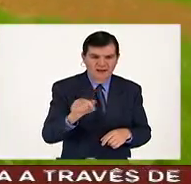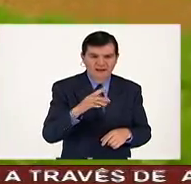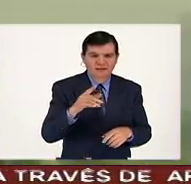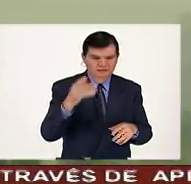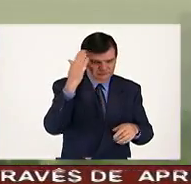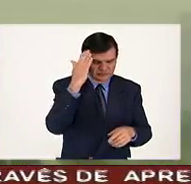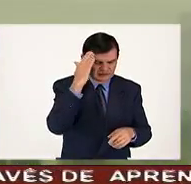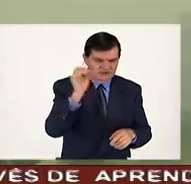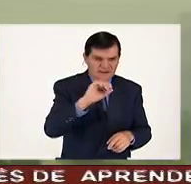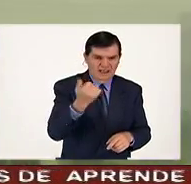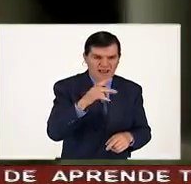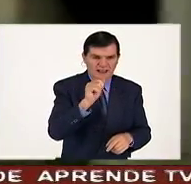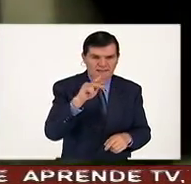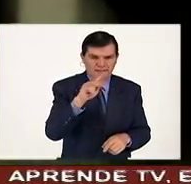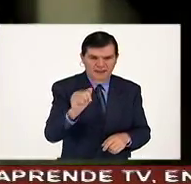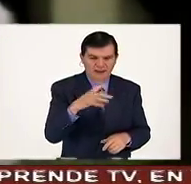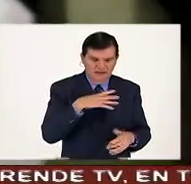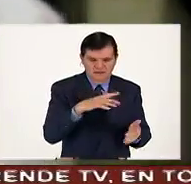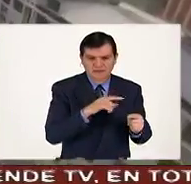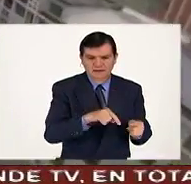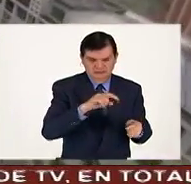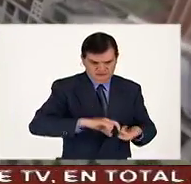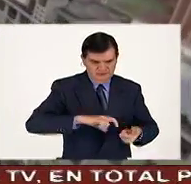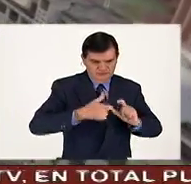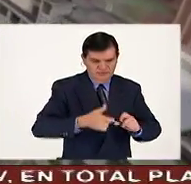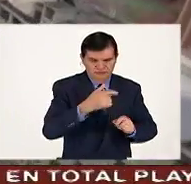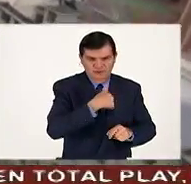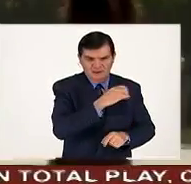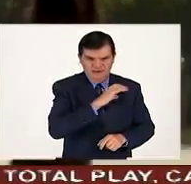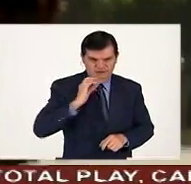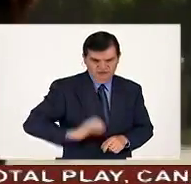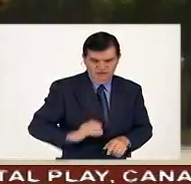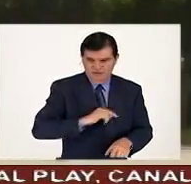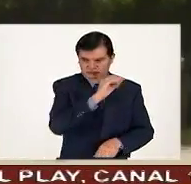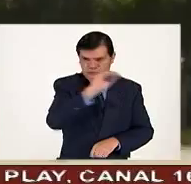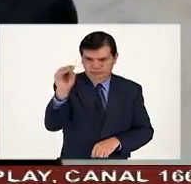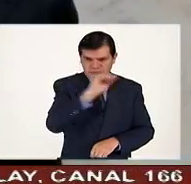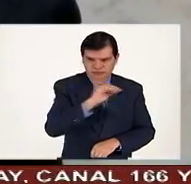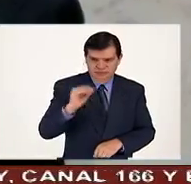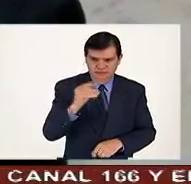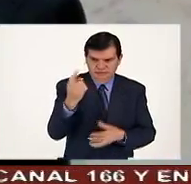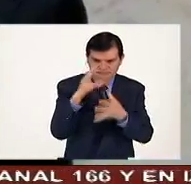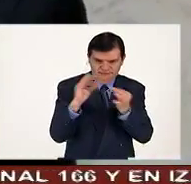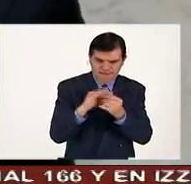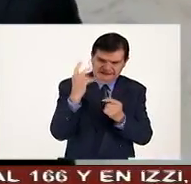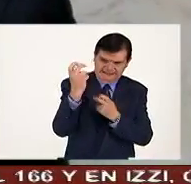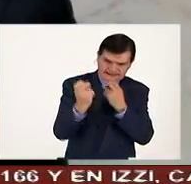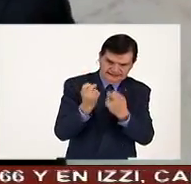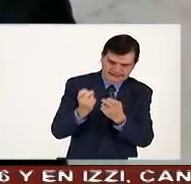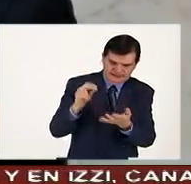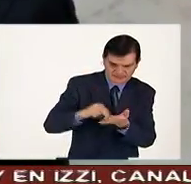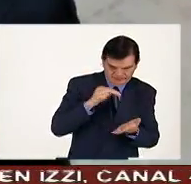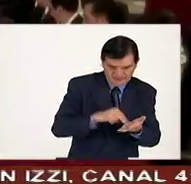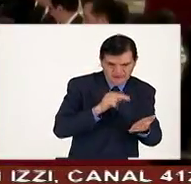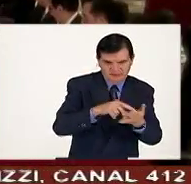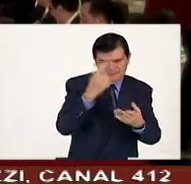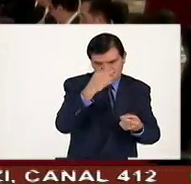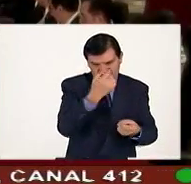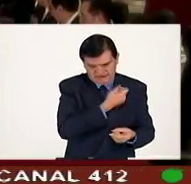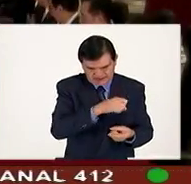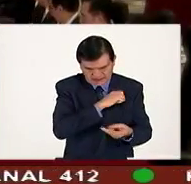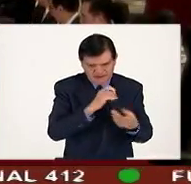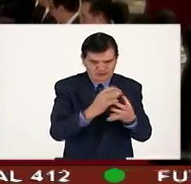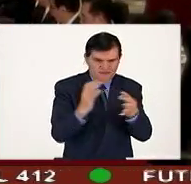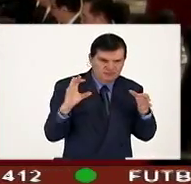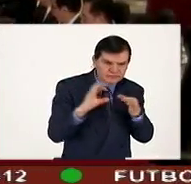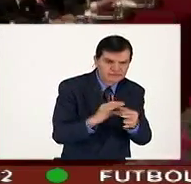titular de la Zagarpa, presentó en México al Día un balance de la gira que realiza por China. Firmamos protocolos de sanidad y de